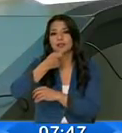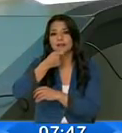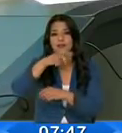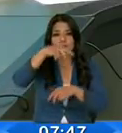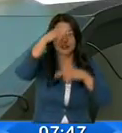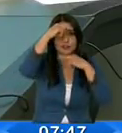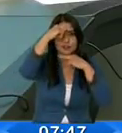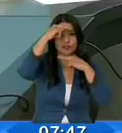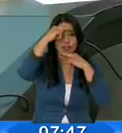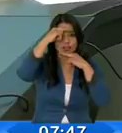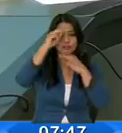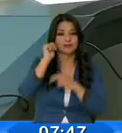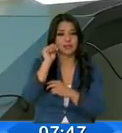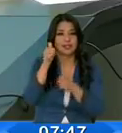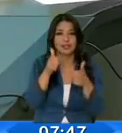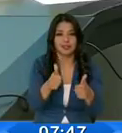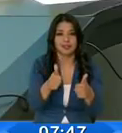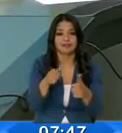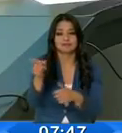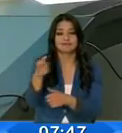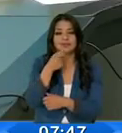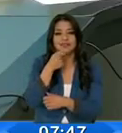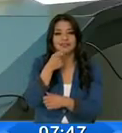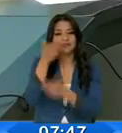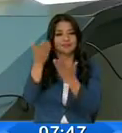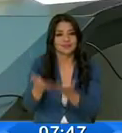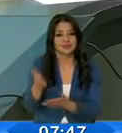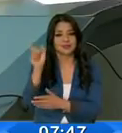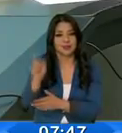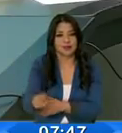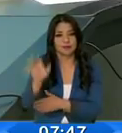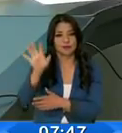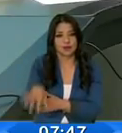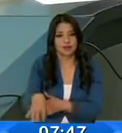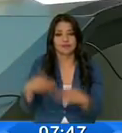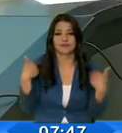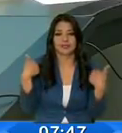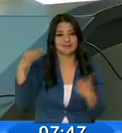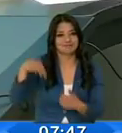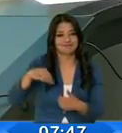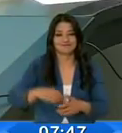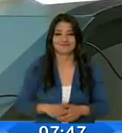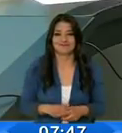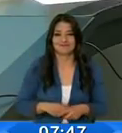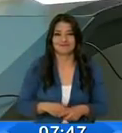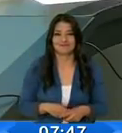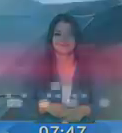noticiero líder en la radio, con el señor Procurador General del Estado. Un feliz martes.